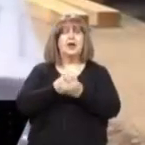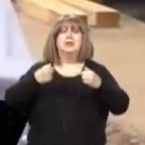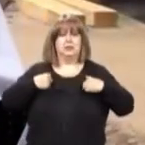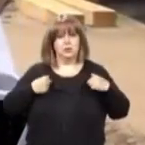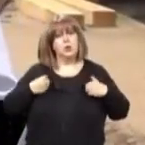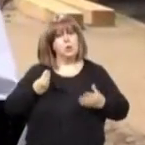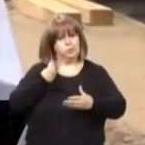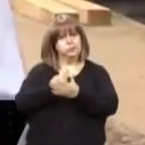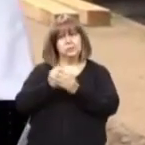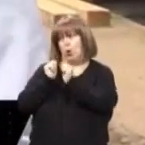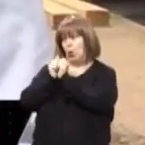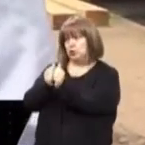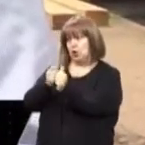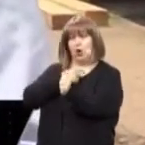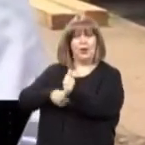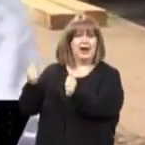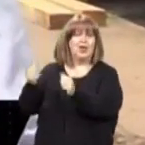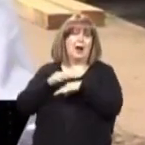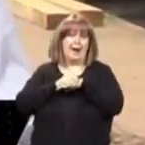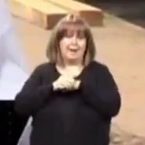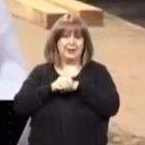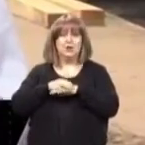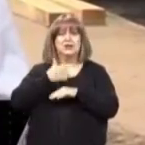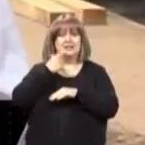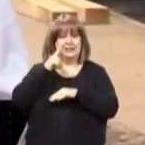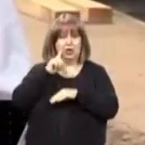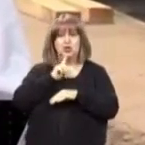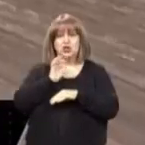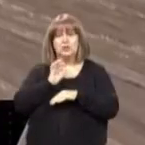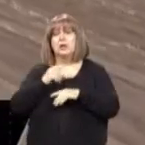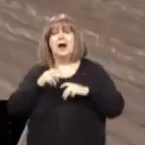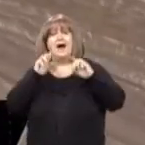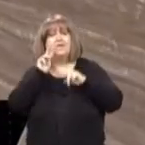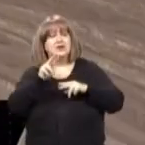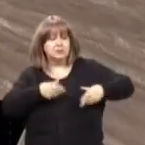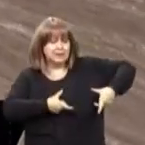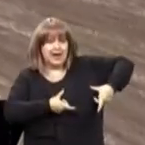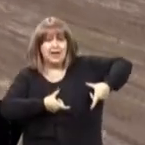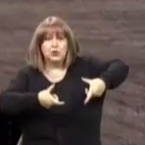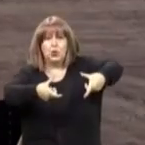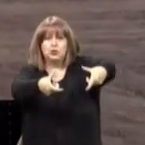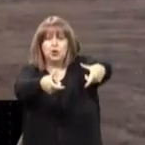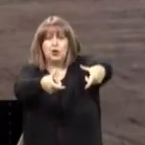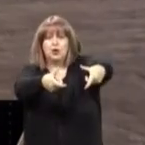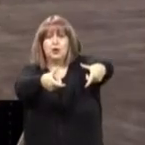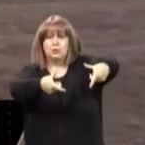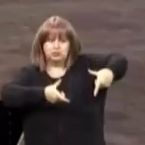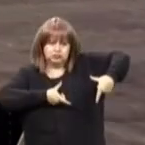venido con el gobernador, mi querido amigo Sergio Cilioto, a ver las obras de este gasoducto que se